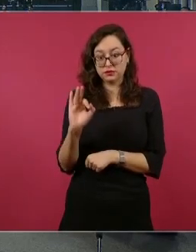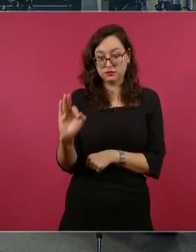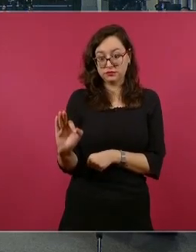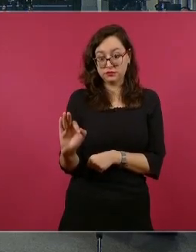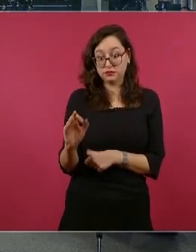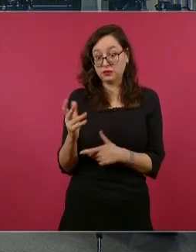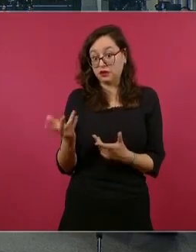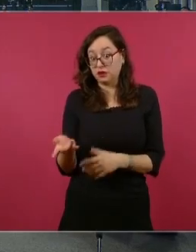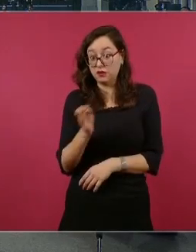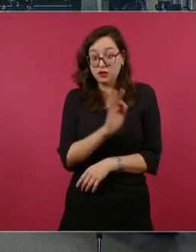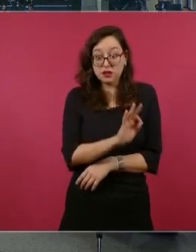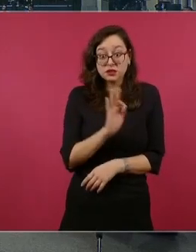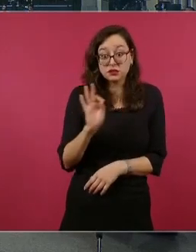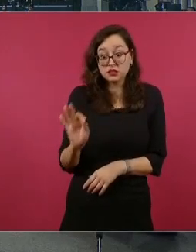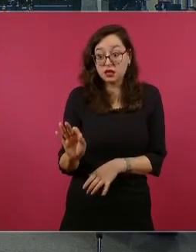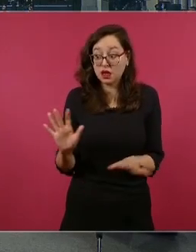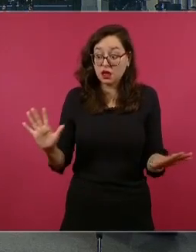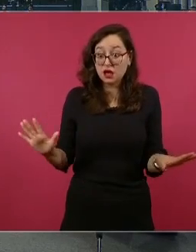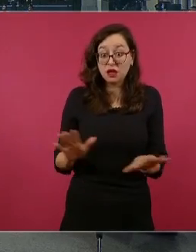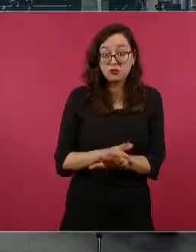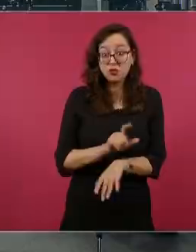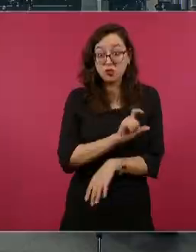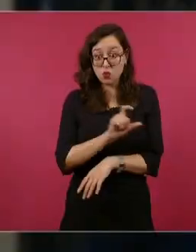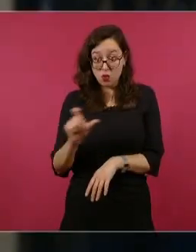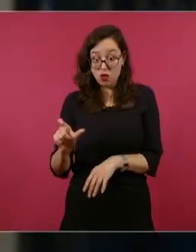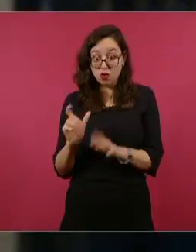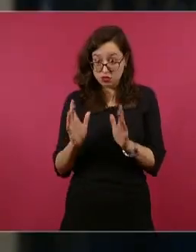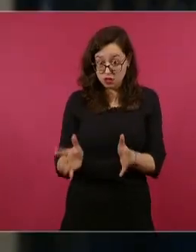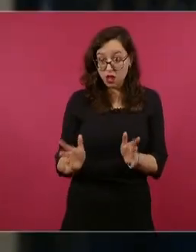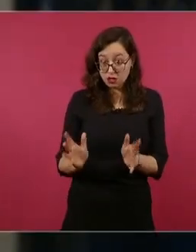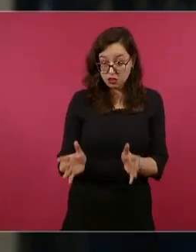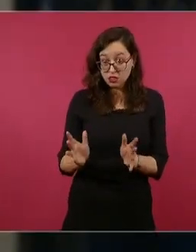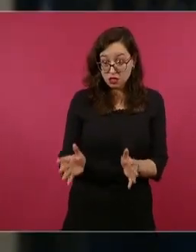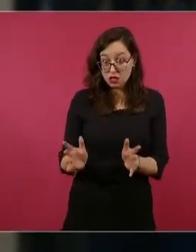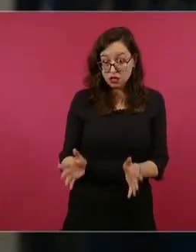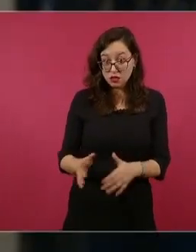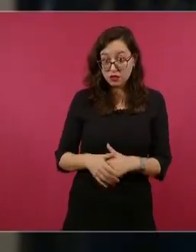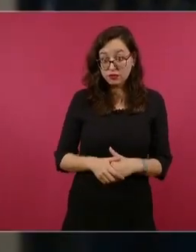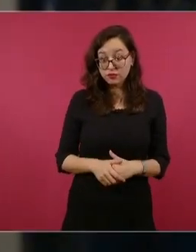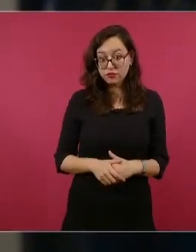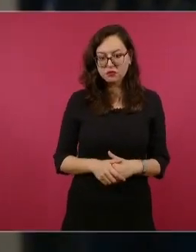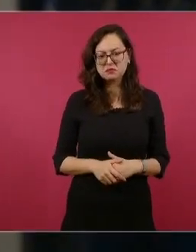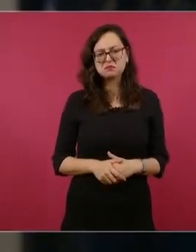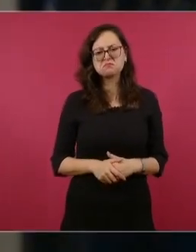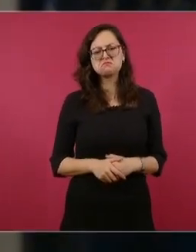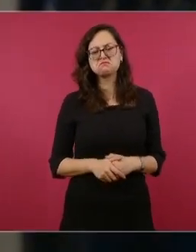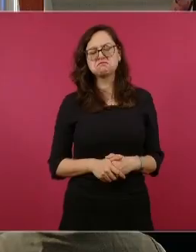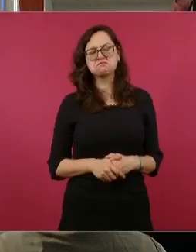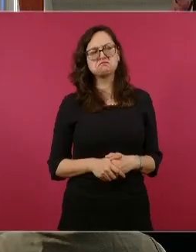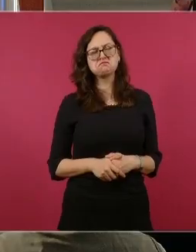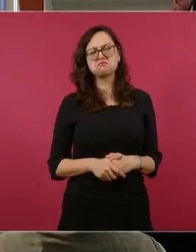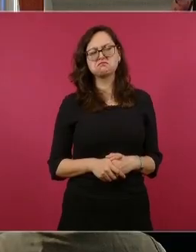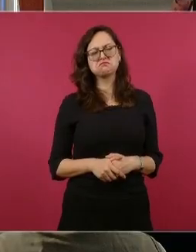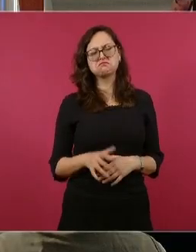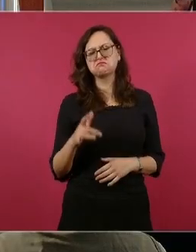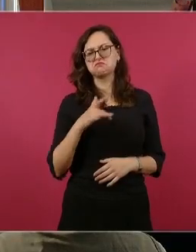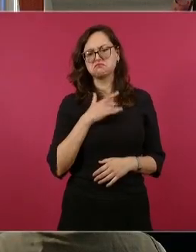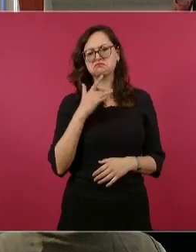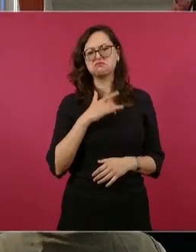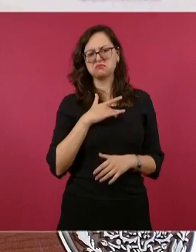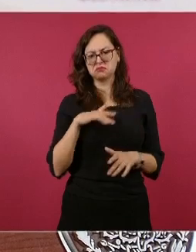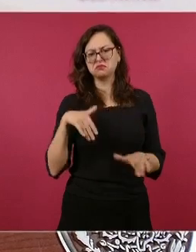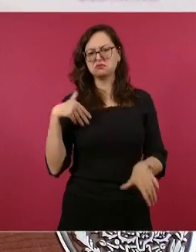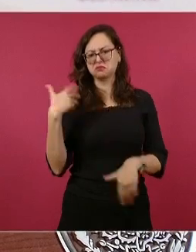fijando un plazo para que se dé ya la aprobación? Yo creo que podría hacerlo el nuevo